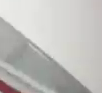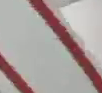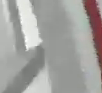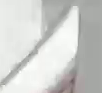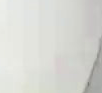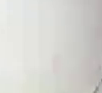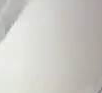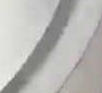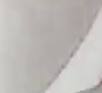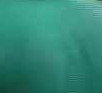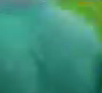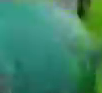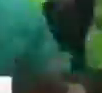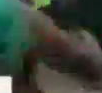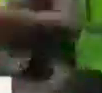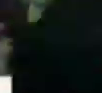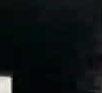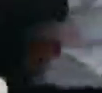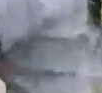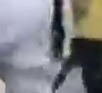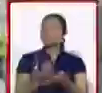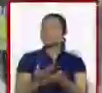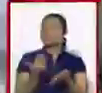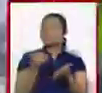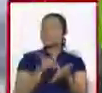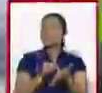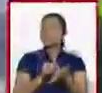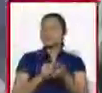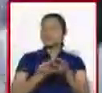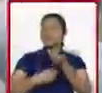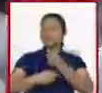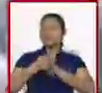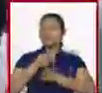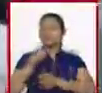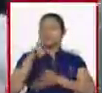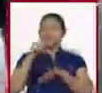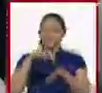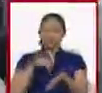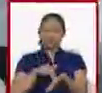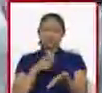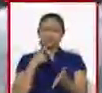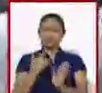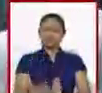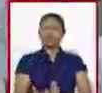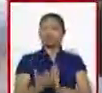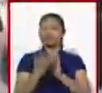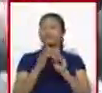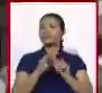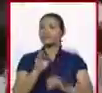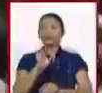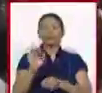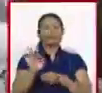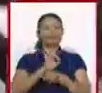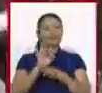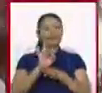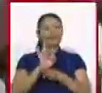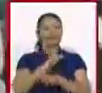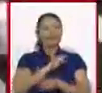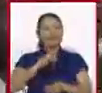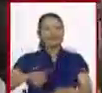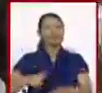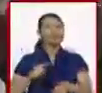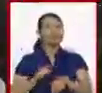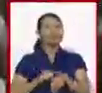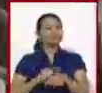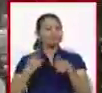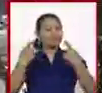En instantes, nuevamente los comerciantes de la rotonda del Plan 3000 se enfrentaron con los funcionarios del municipio en